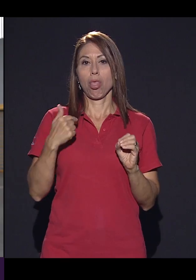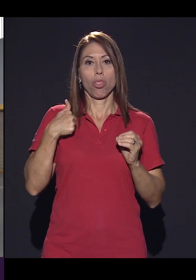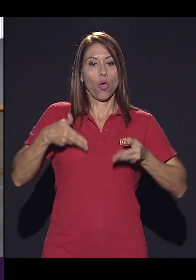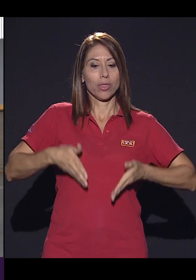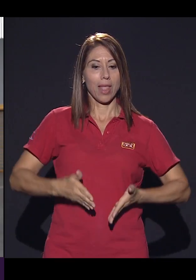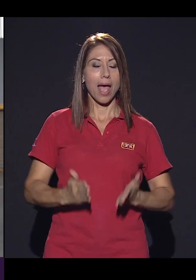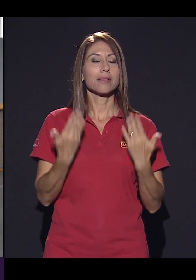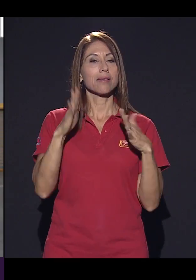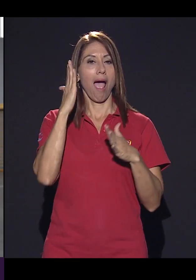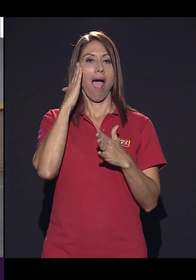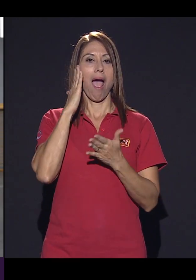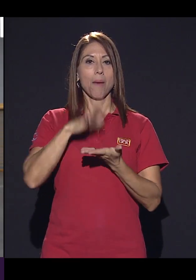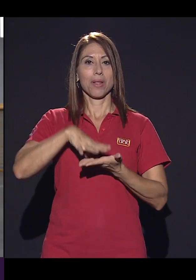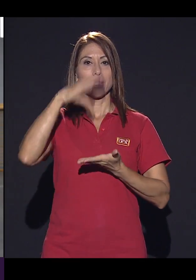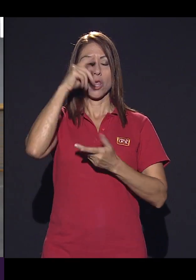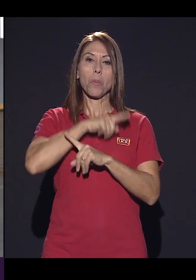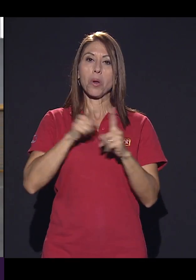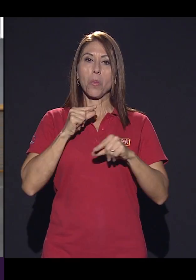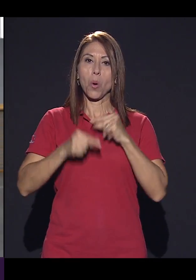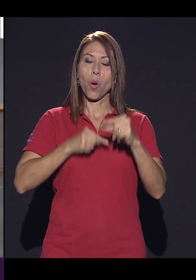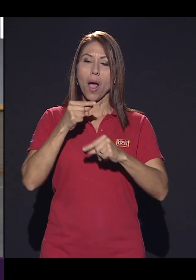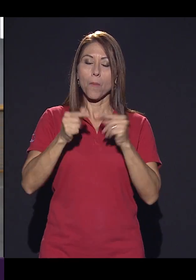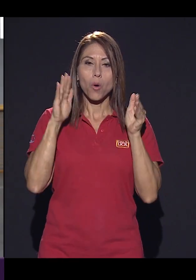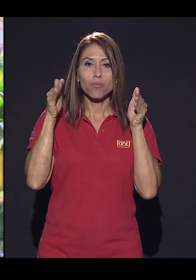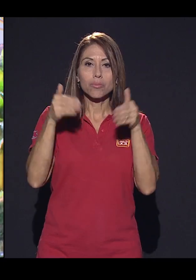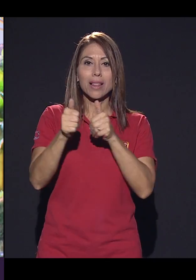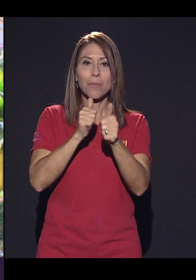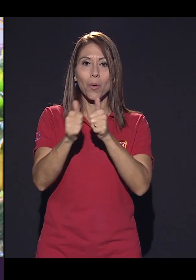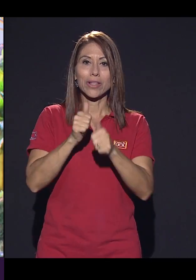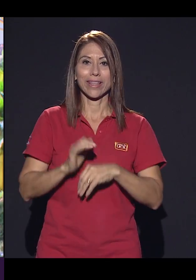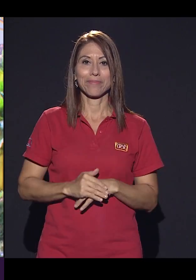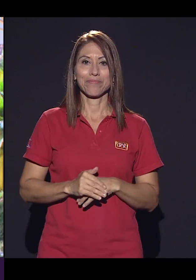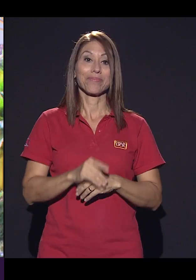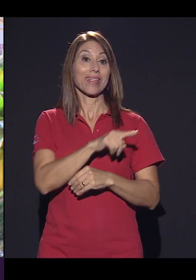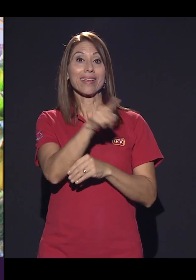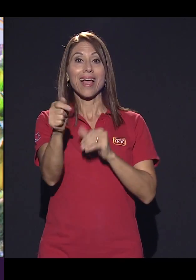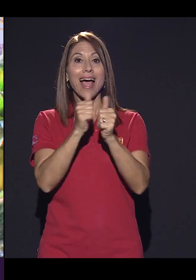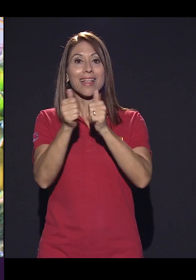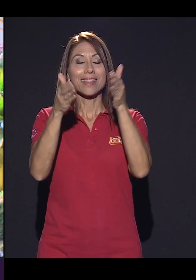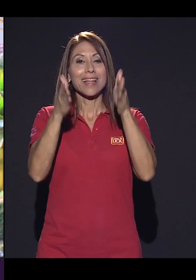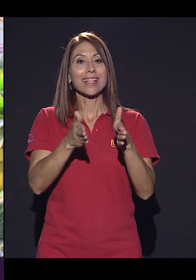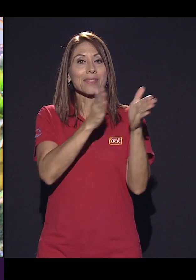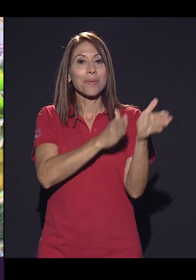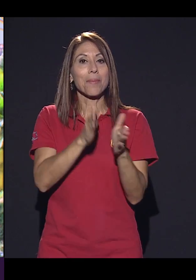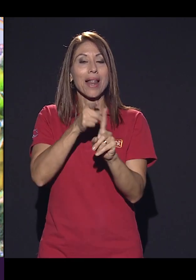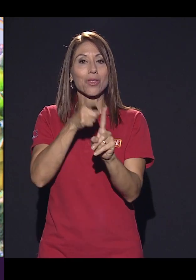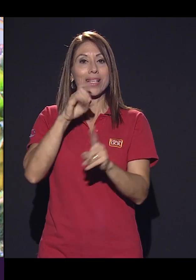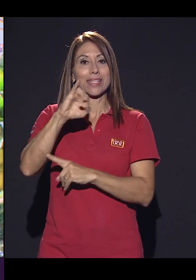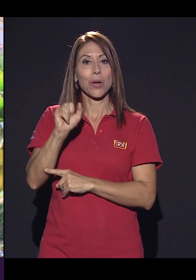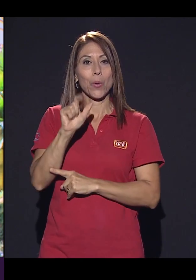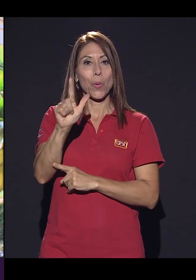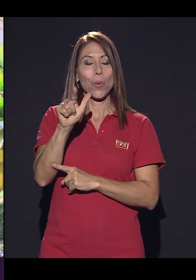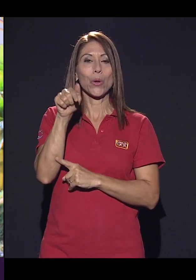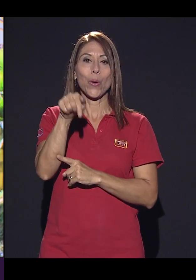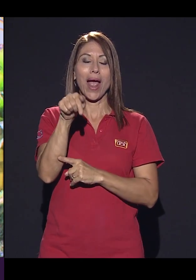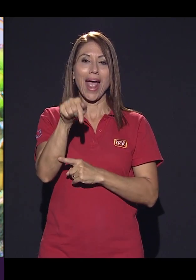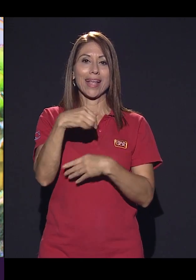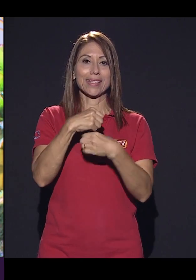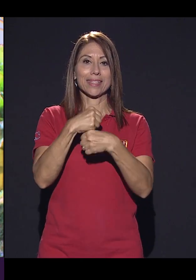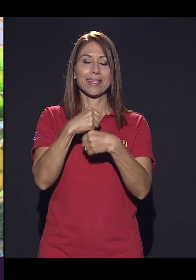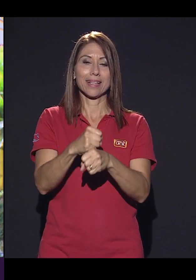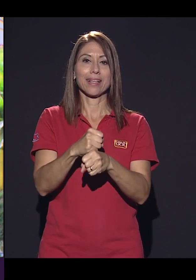aprendido, y ahí fuimos dándole poco a poco al deporte. Los atletas se estuvieron preparando desde el mes de julio cuando se realizaron